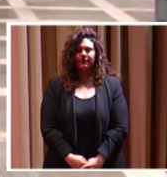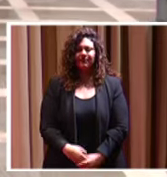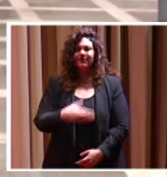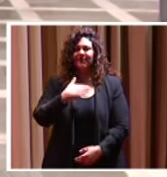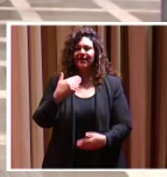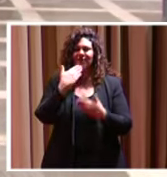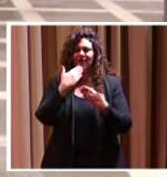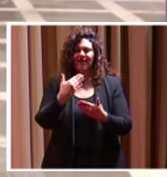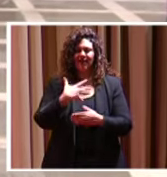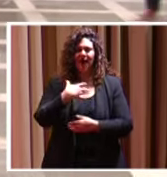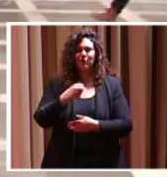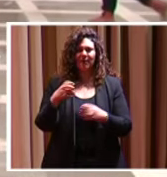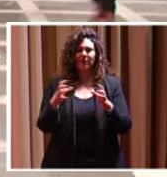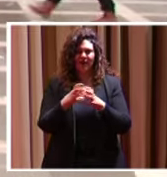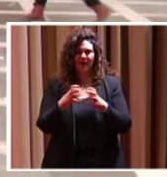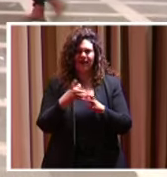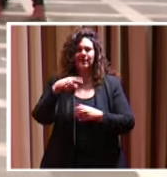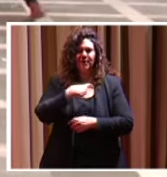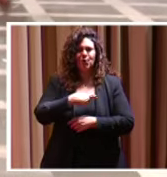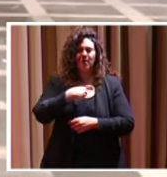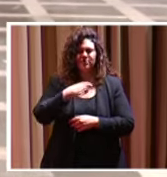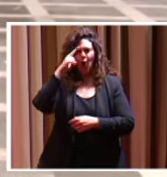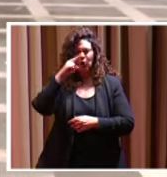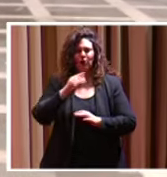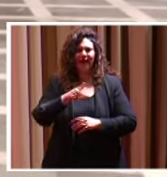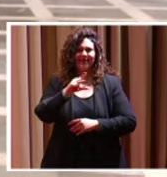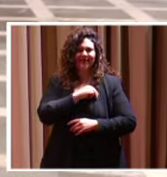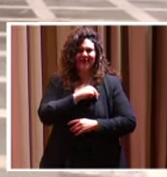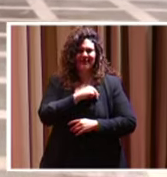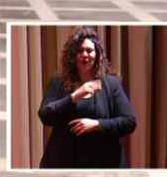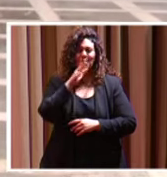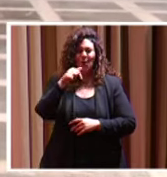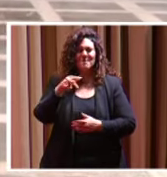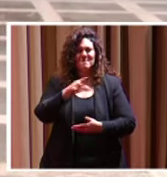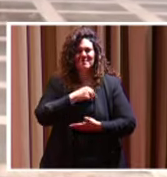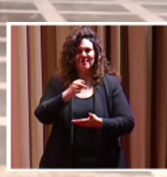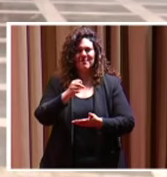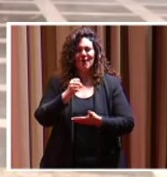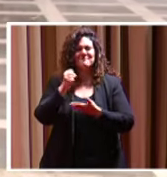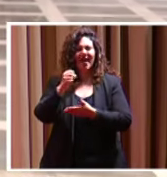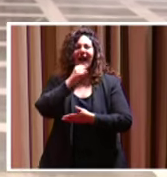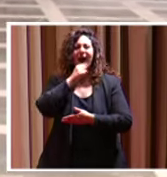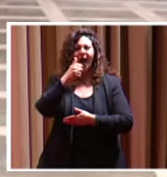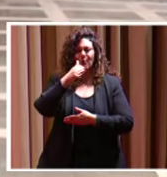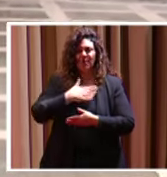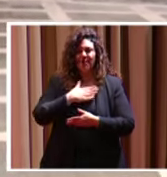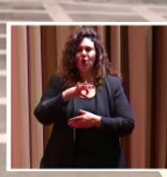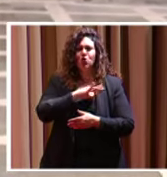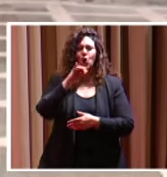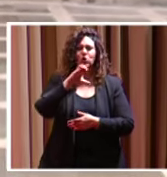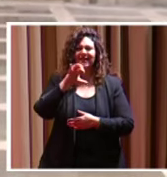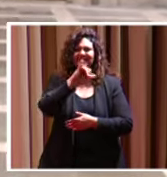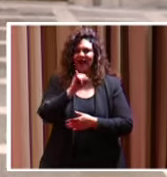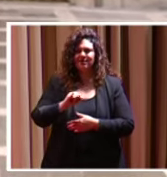Quiero dar las gracias al Ayuntamiento de Granada y a la Comisión de Honores y Distinciones por este premio que conceden a mi abuelo. Don José Sánchez Fava